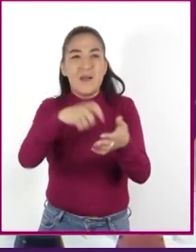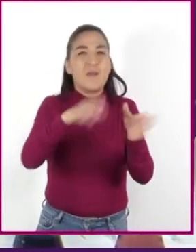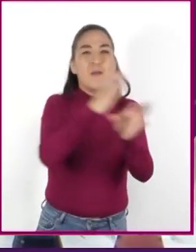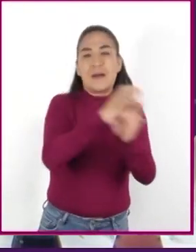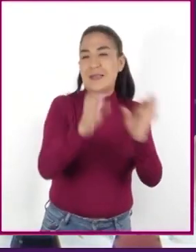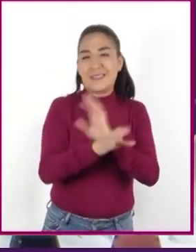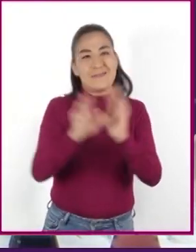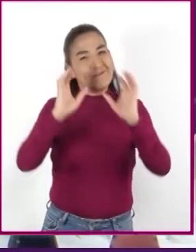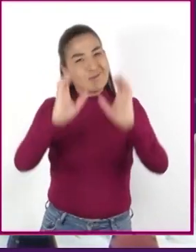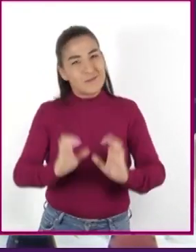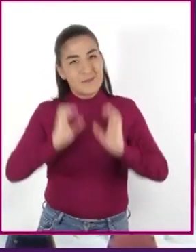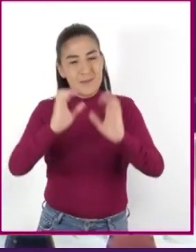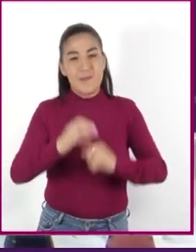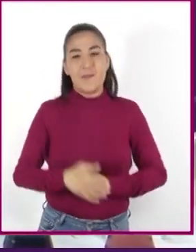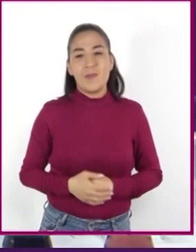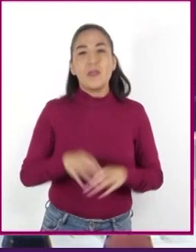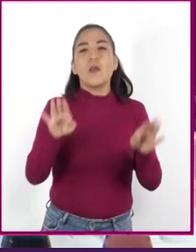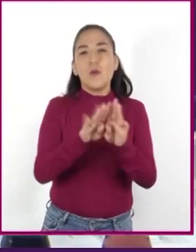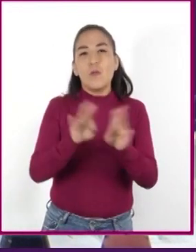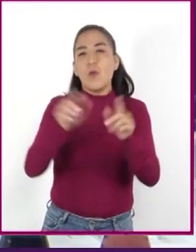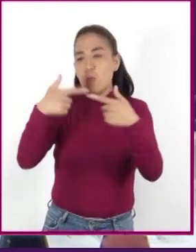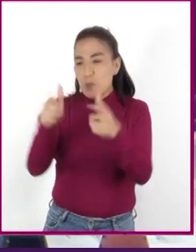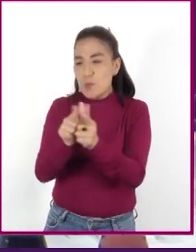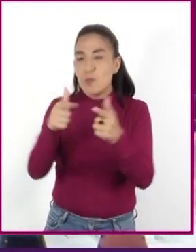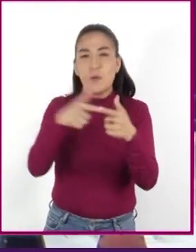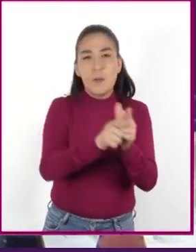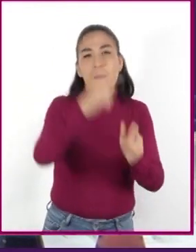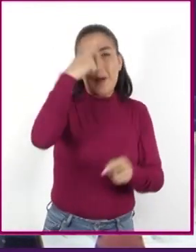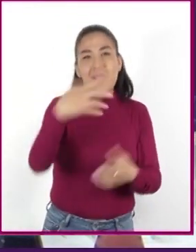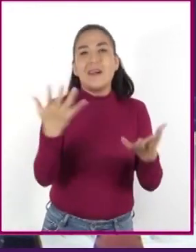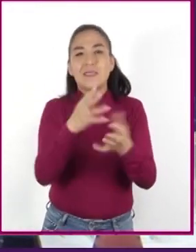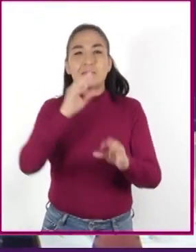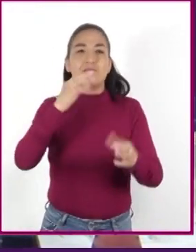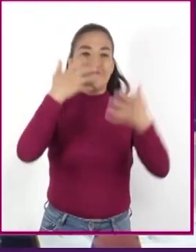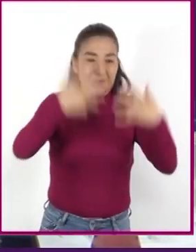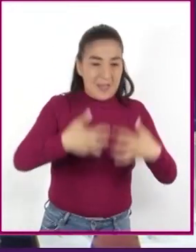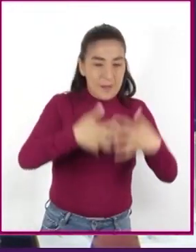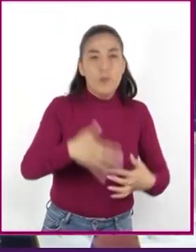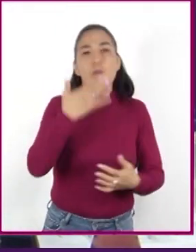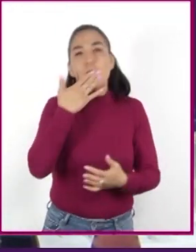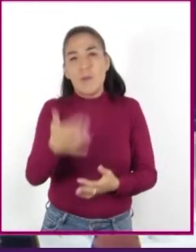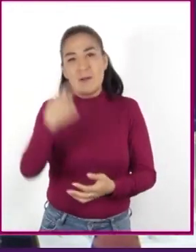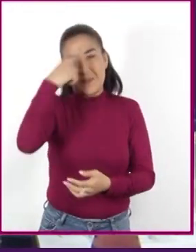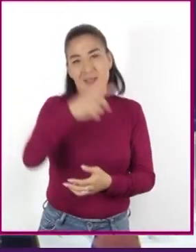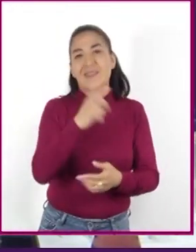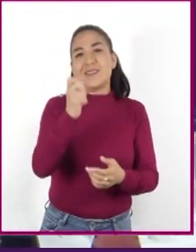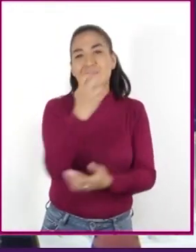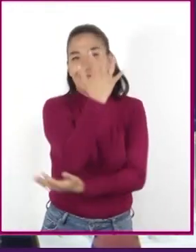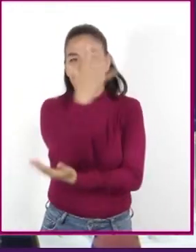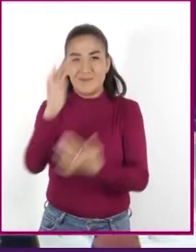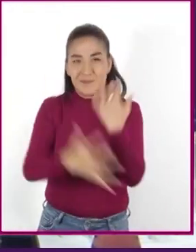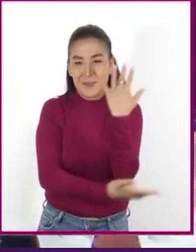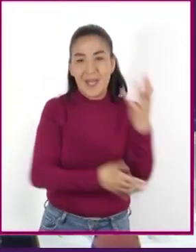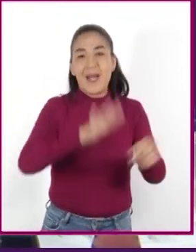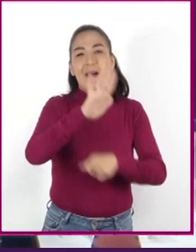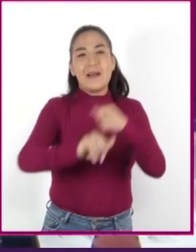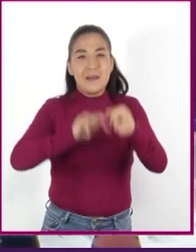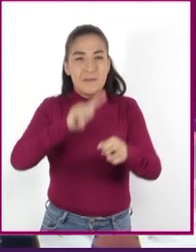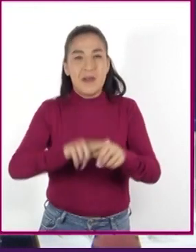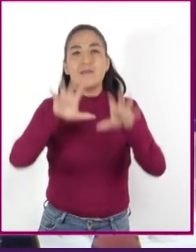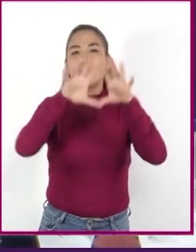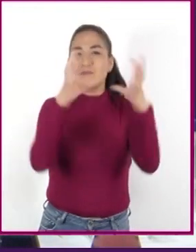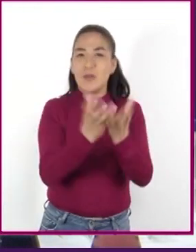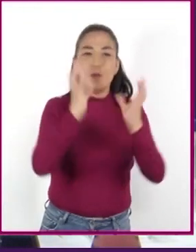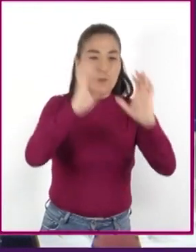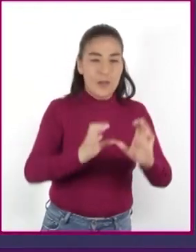Diversos grupos están trabajando en desarrollar nuevos productos que sean amigables con el ambiente, por lo que optar por este tipo de productos es